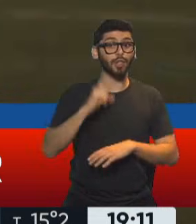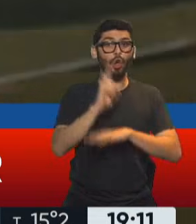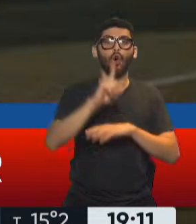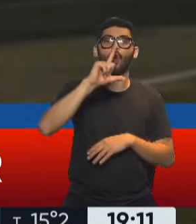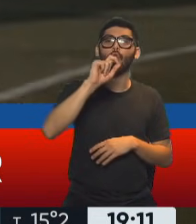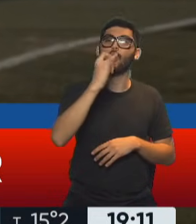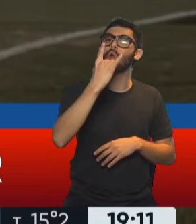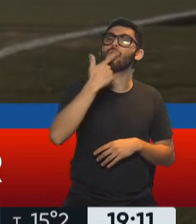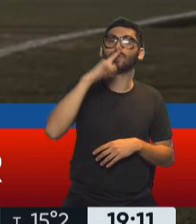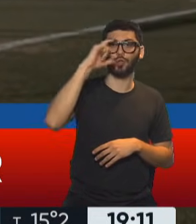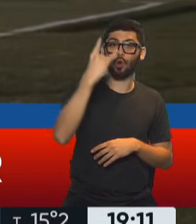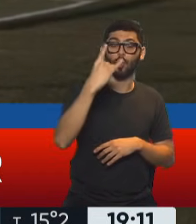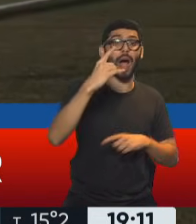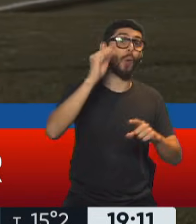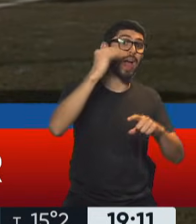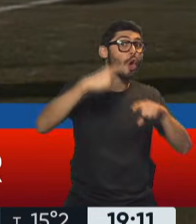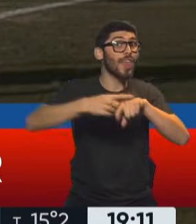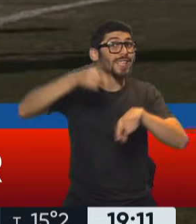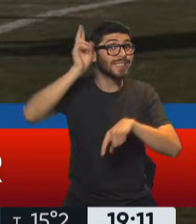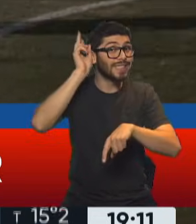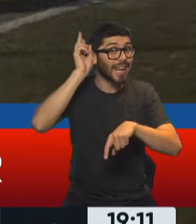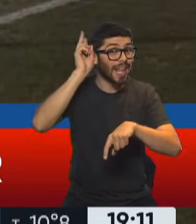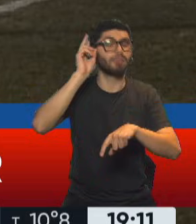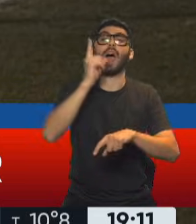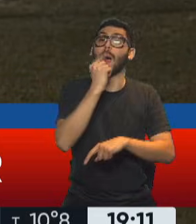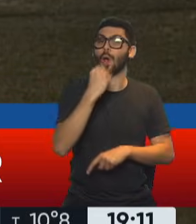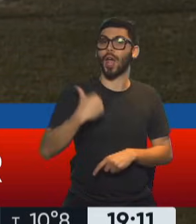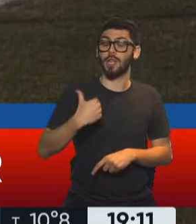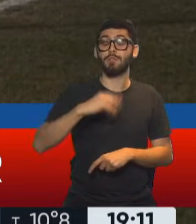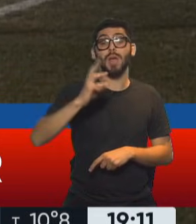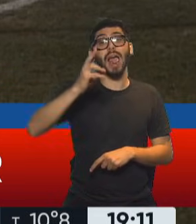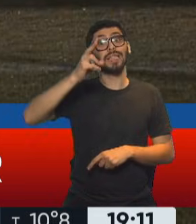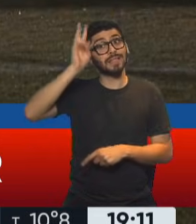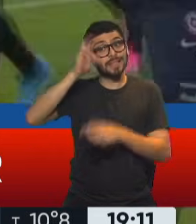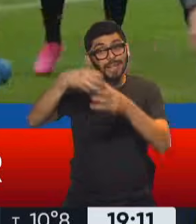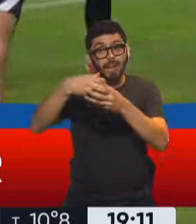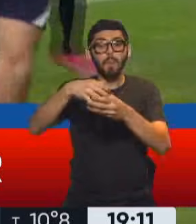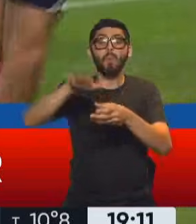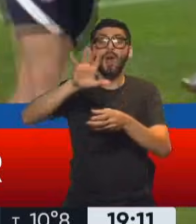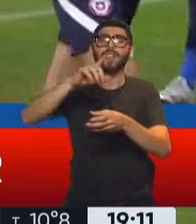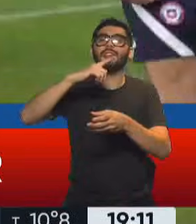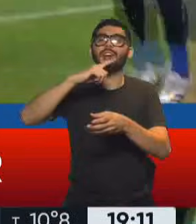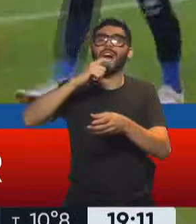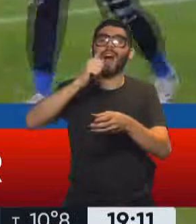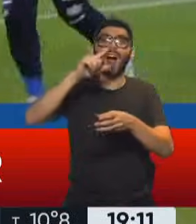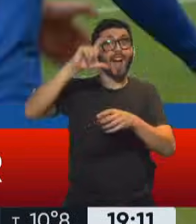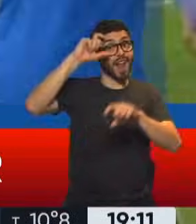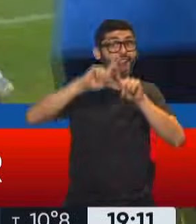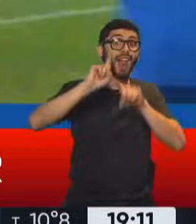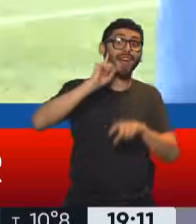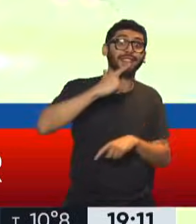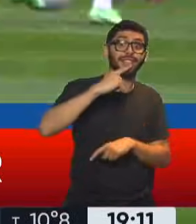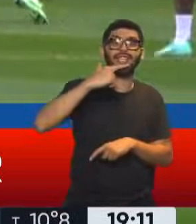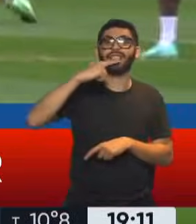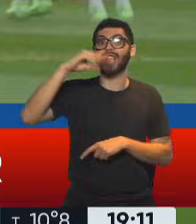frente a Chile. Un Chile que probablemente Alexis Sánchez juegue de titular. Es la novedad más importante. En Brasil